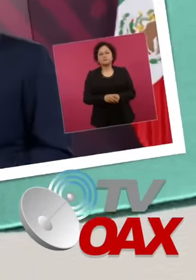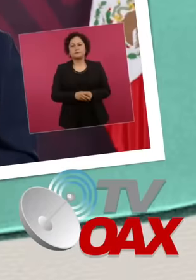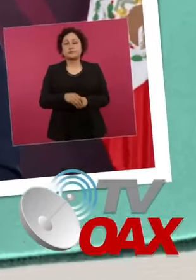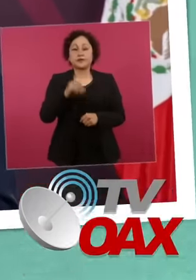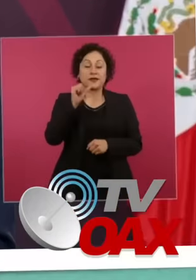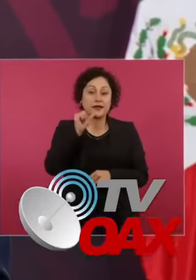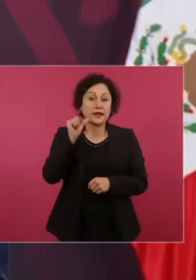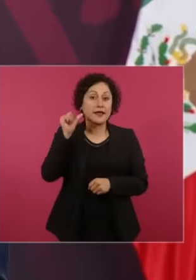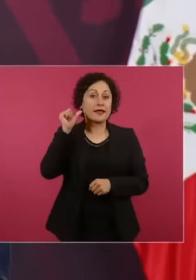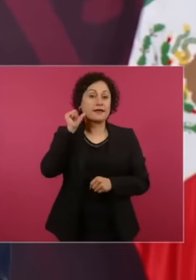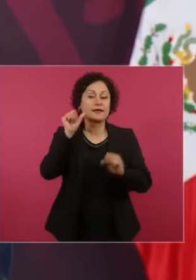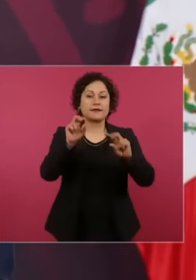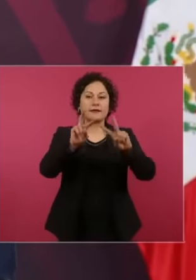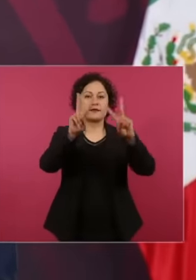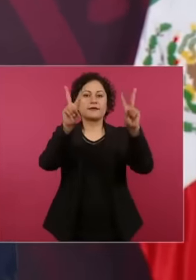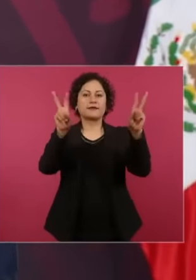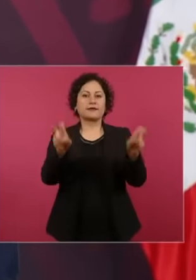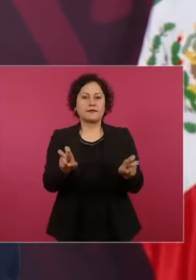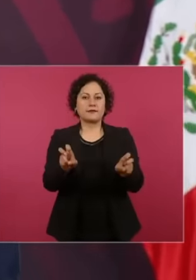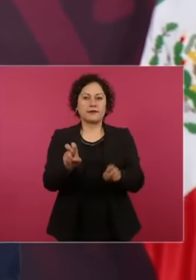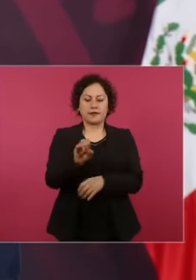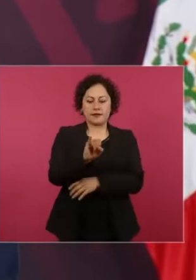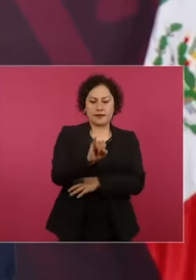vigilante@pemex.com. Inteligencia artificial